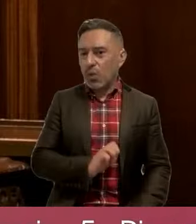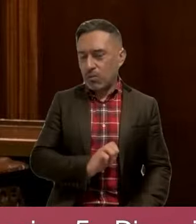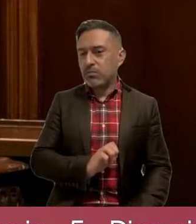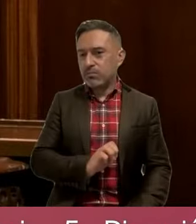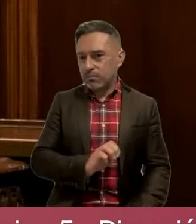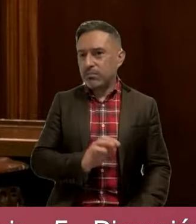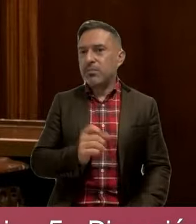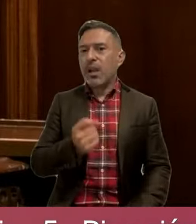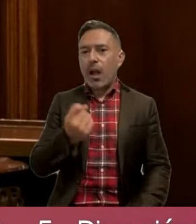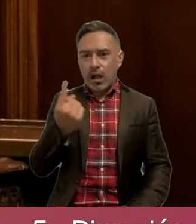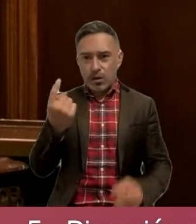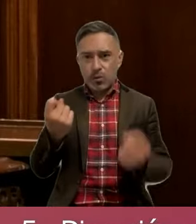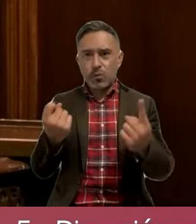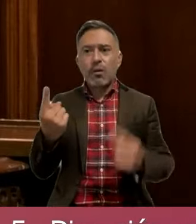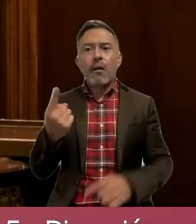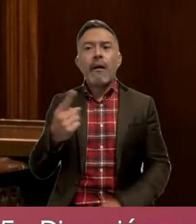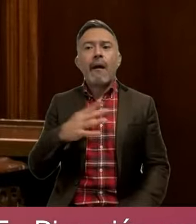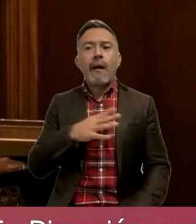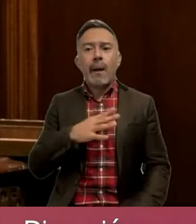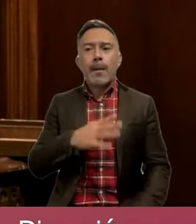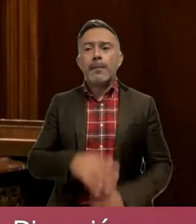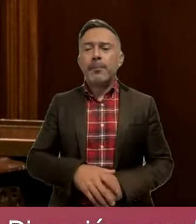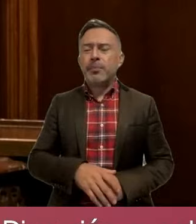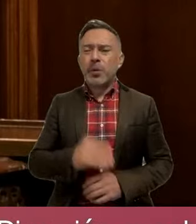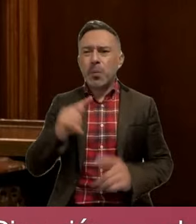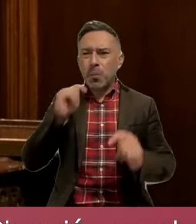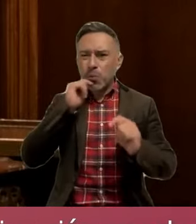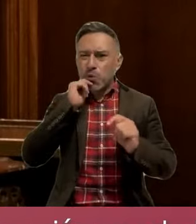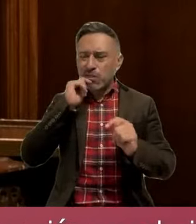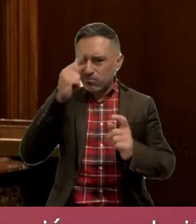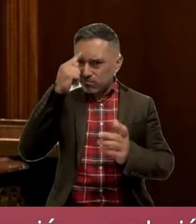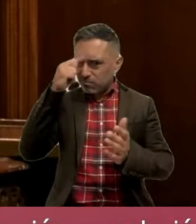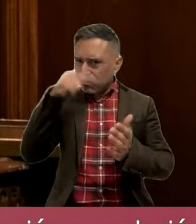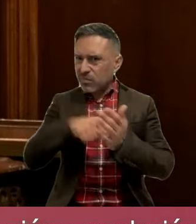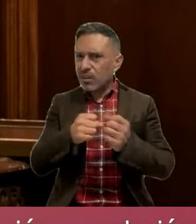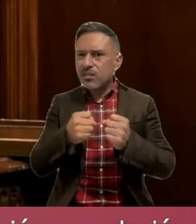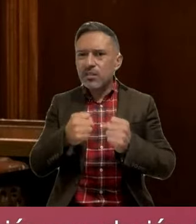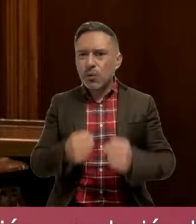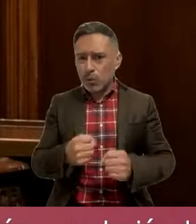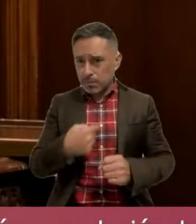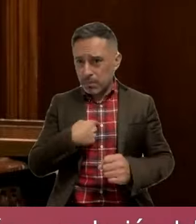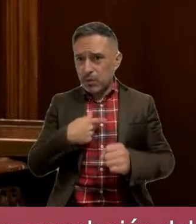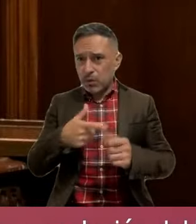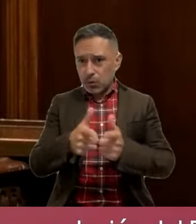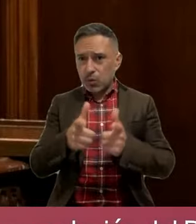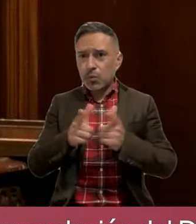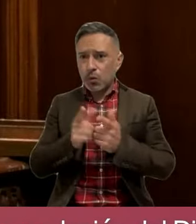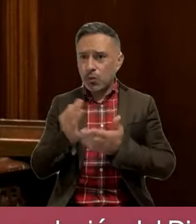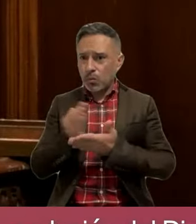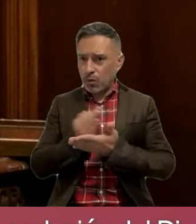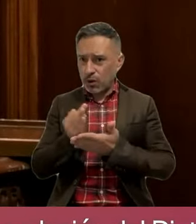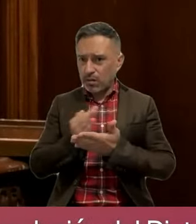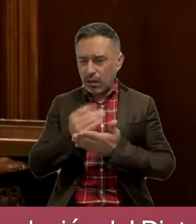Pero creemos firmemente desde el Grupo Parlamentario de Morena,